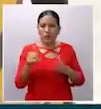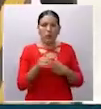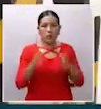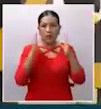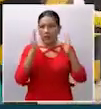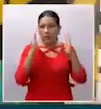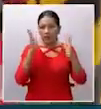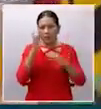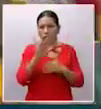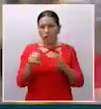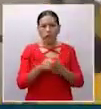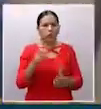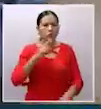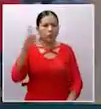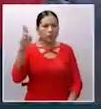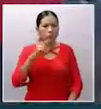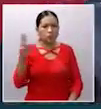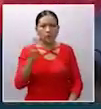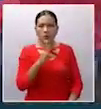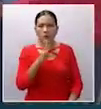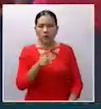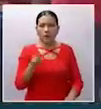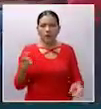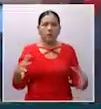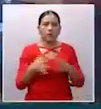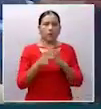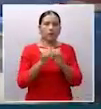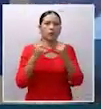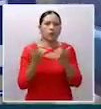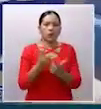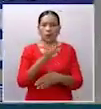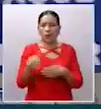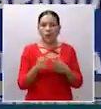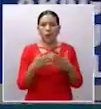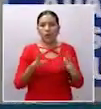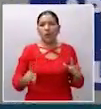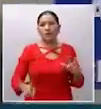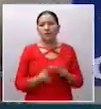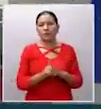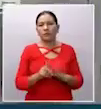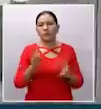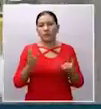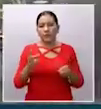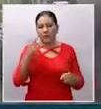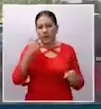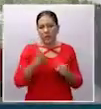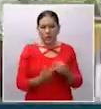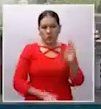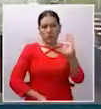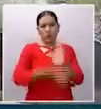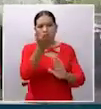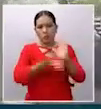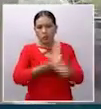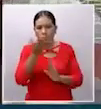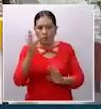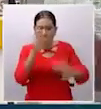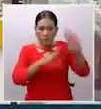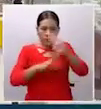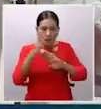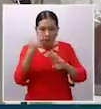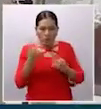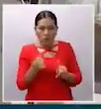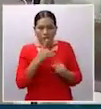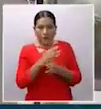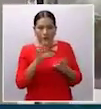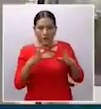algunos rumores que estaban saliendo en las redes sociales de que se hubiera generado o se generaría un gasolinazo después de lo que es el feriado largo.